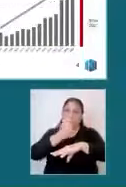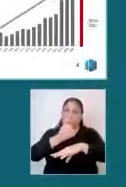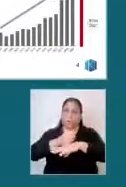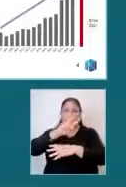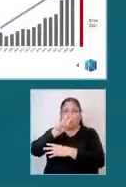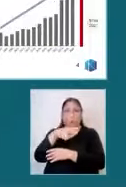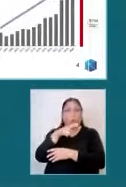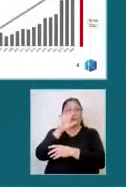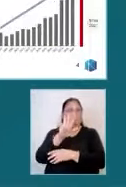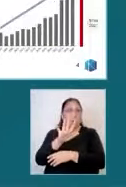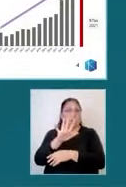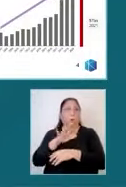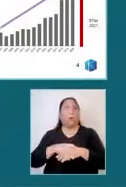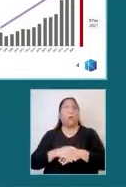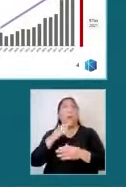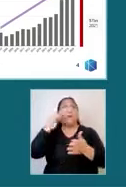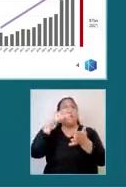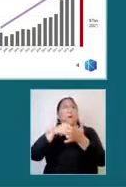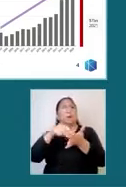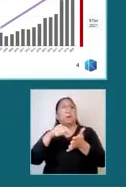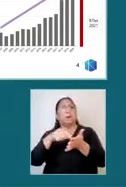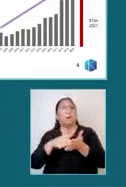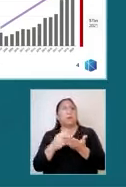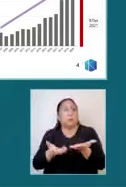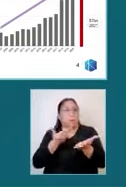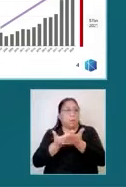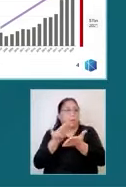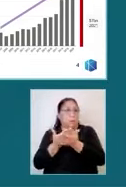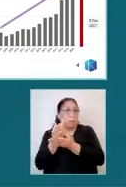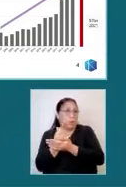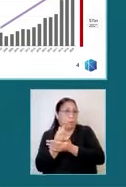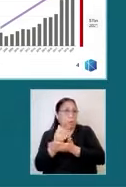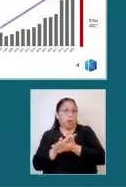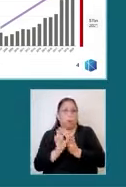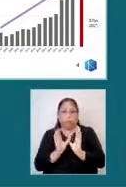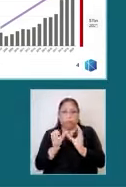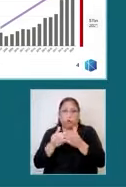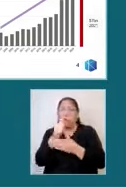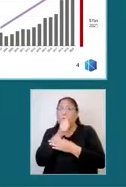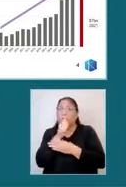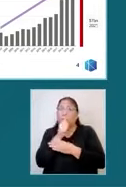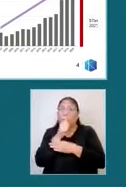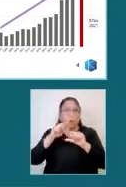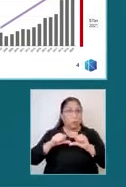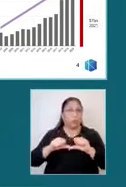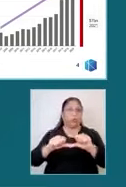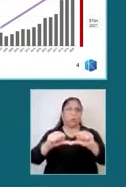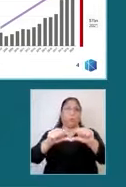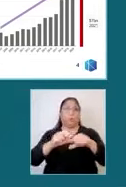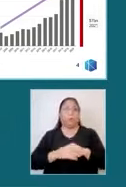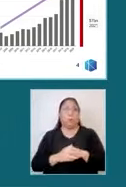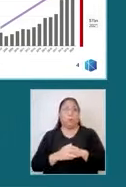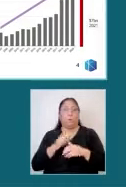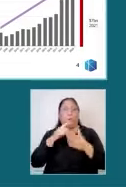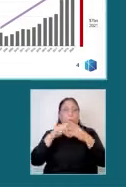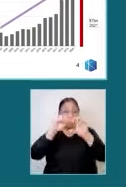y este daba capital al sector privado continuamente del sistema